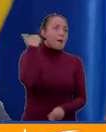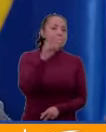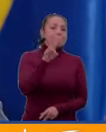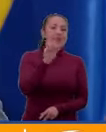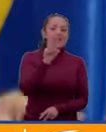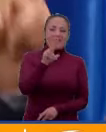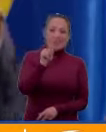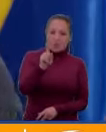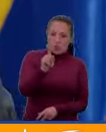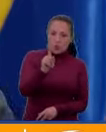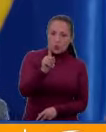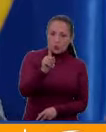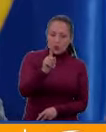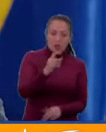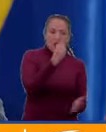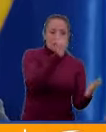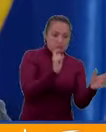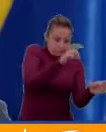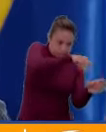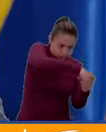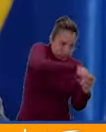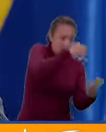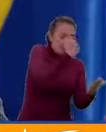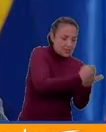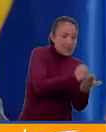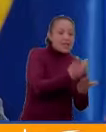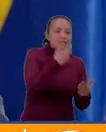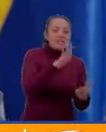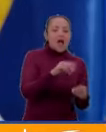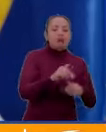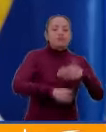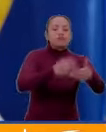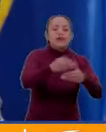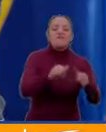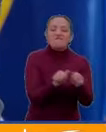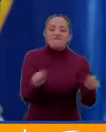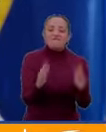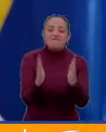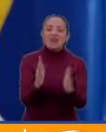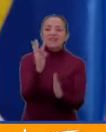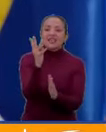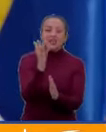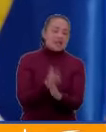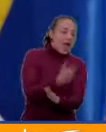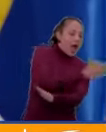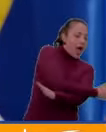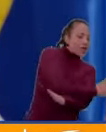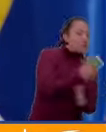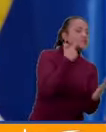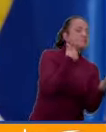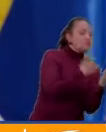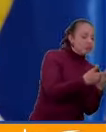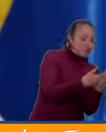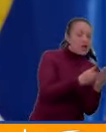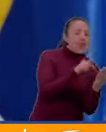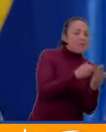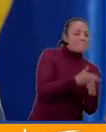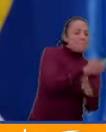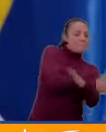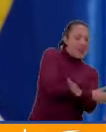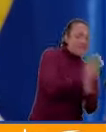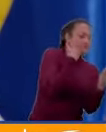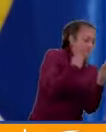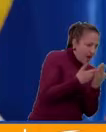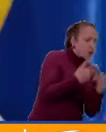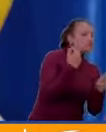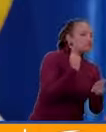2021 están viabilizados en fase tres es decir que pasó prefactibilidad factibilidad diseño y